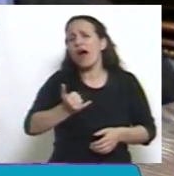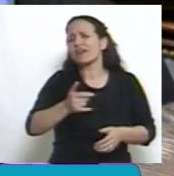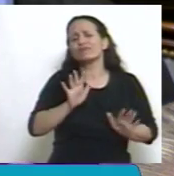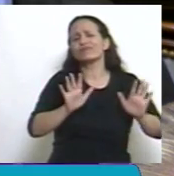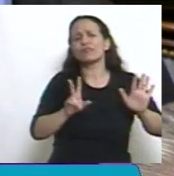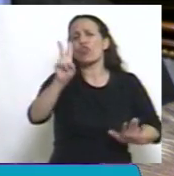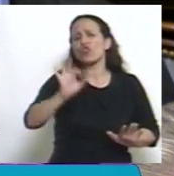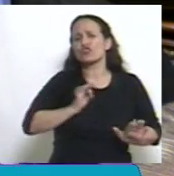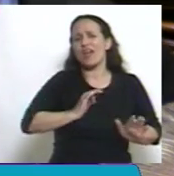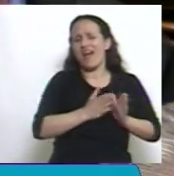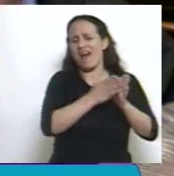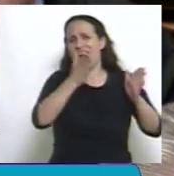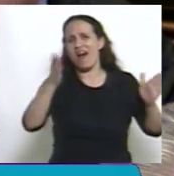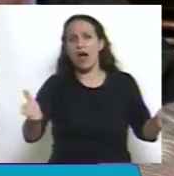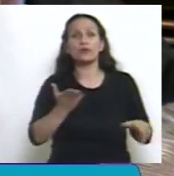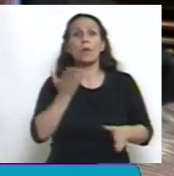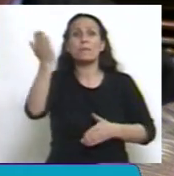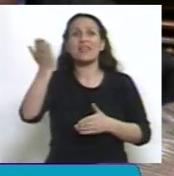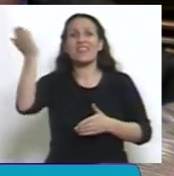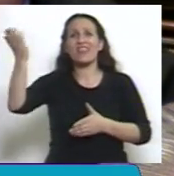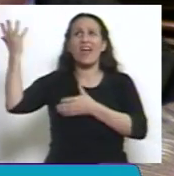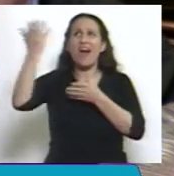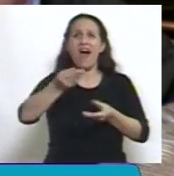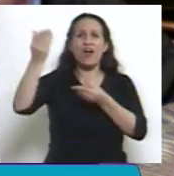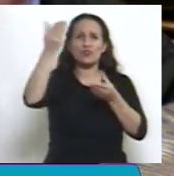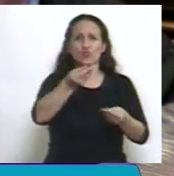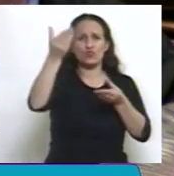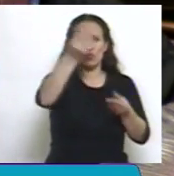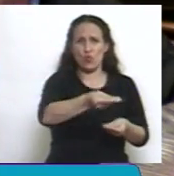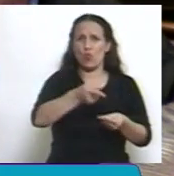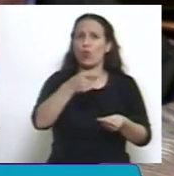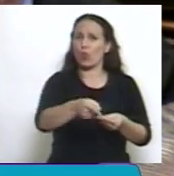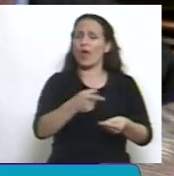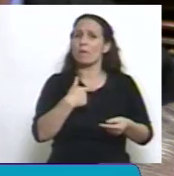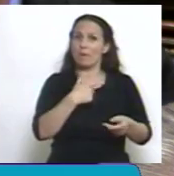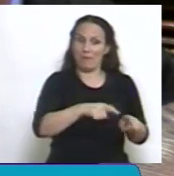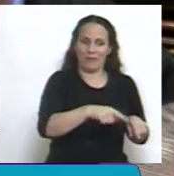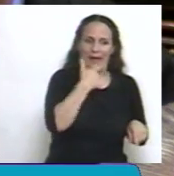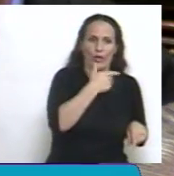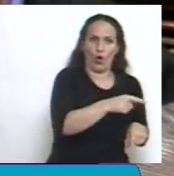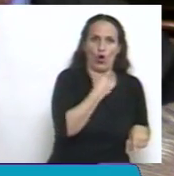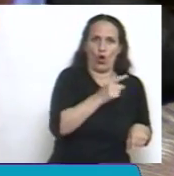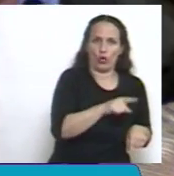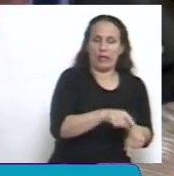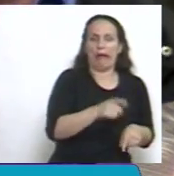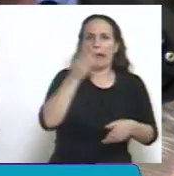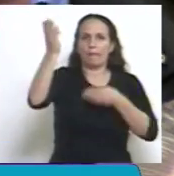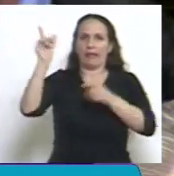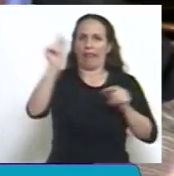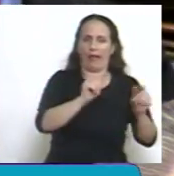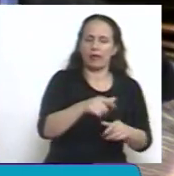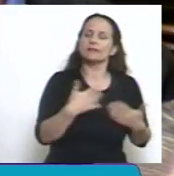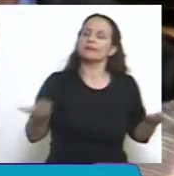años después mendigando ayuda externa para achicar sus rojos fiscales. Entonces, ¿de qué